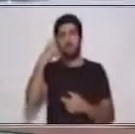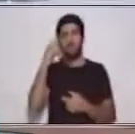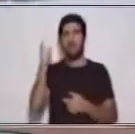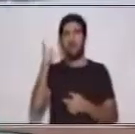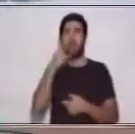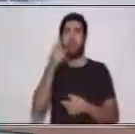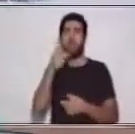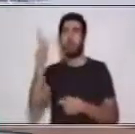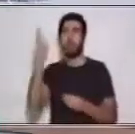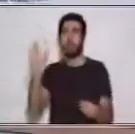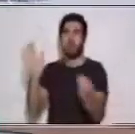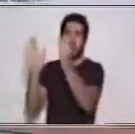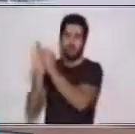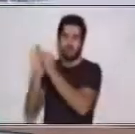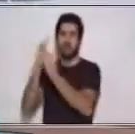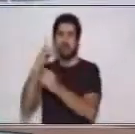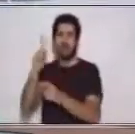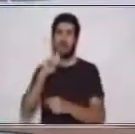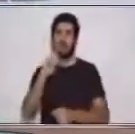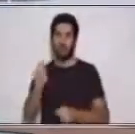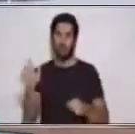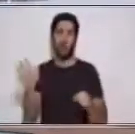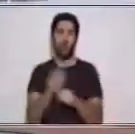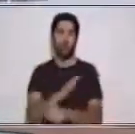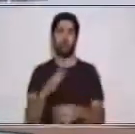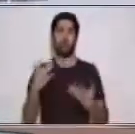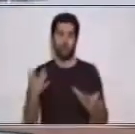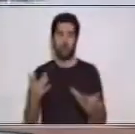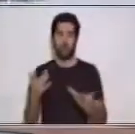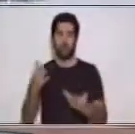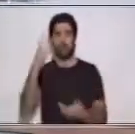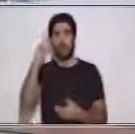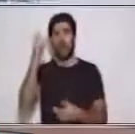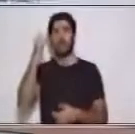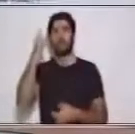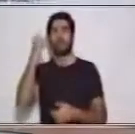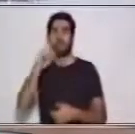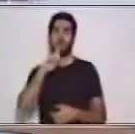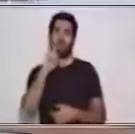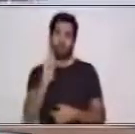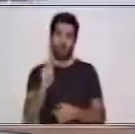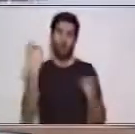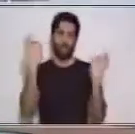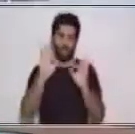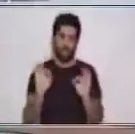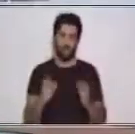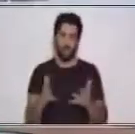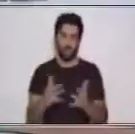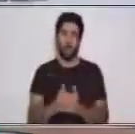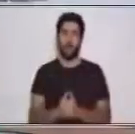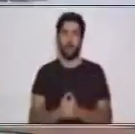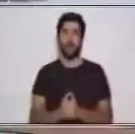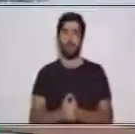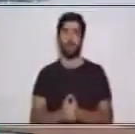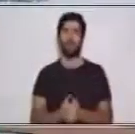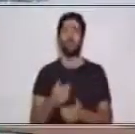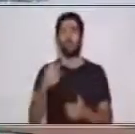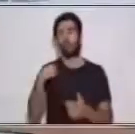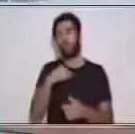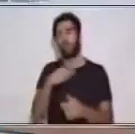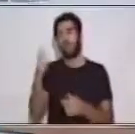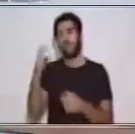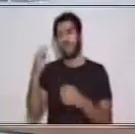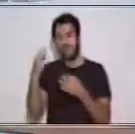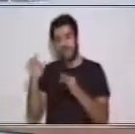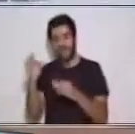un mensaje más completo? Es decir, que se transmita de mejor manera el mensaje que queremos dar en este